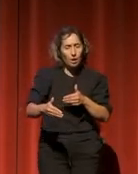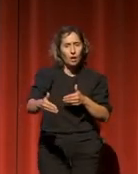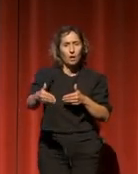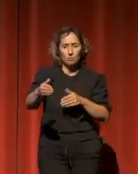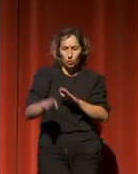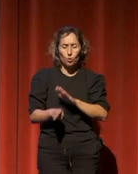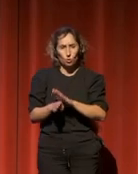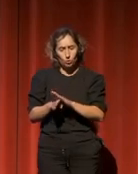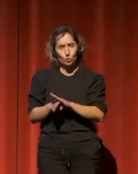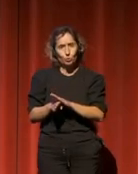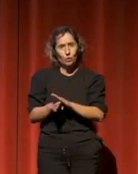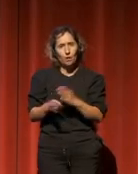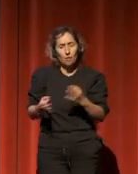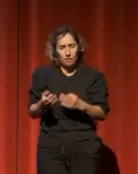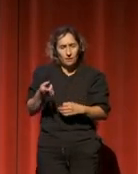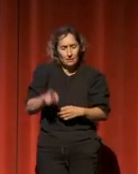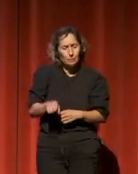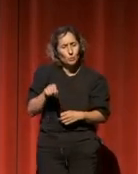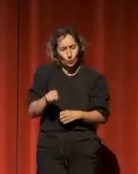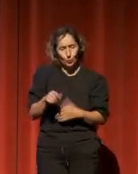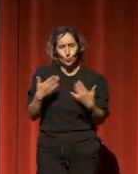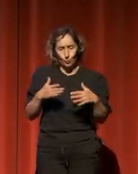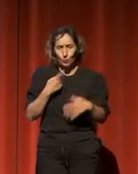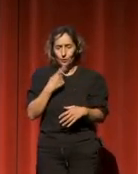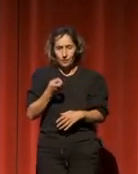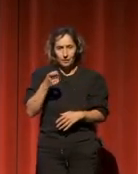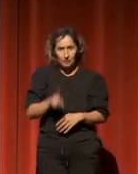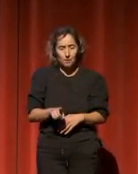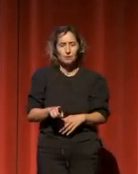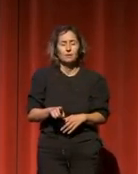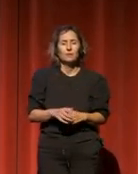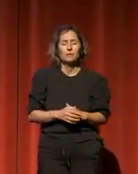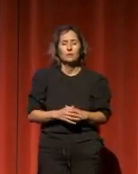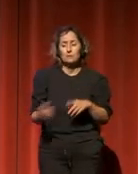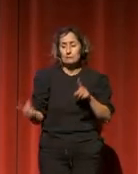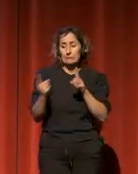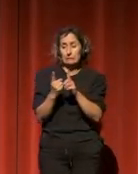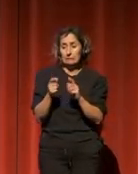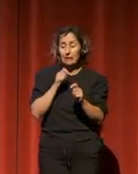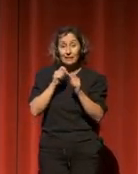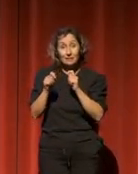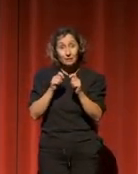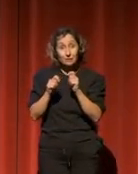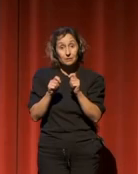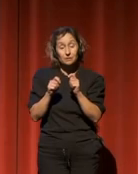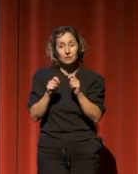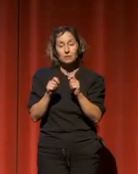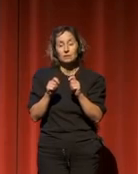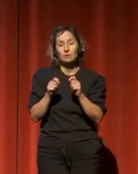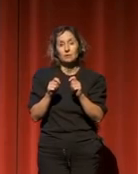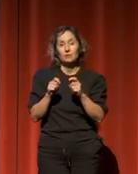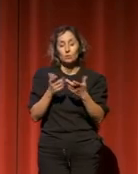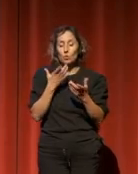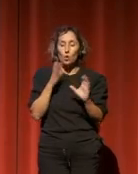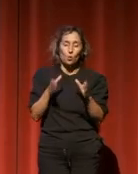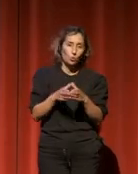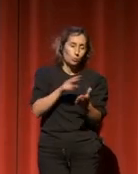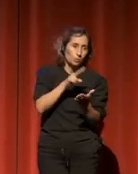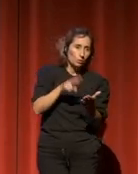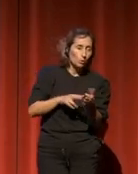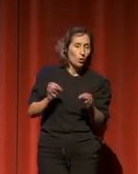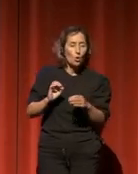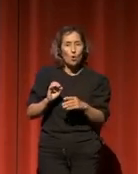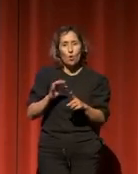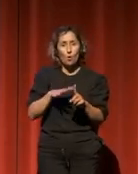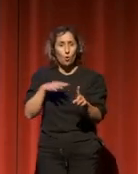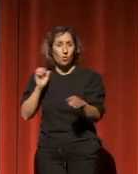eh relevante no las entrevistas se relata Pues bueno H grupo grupos de lectura o cine